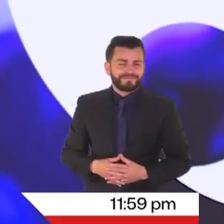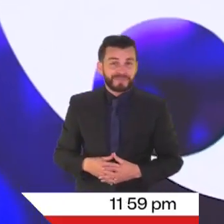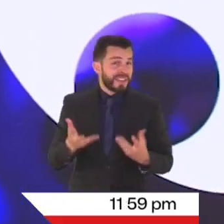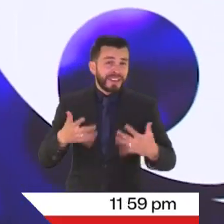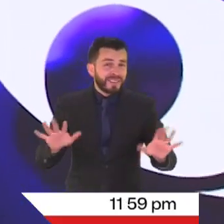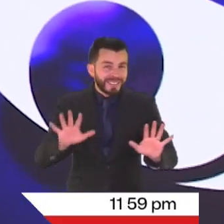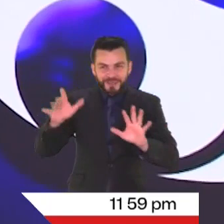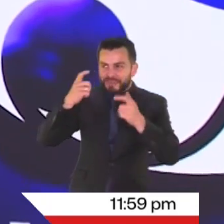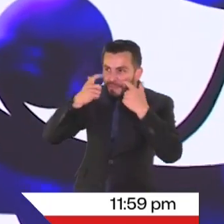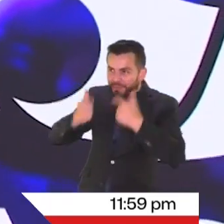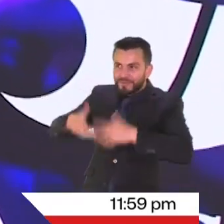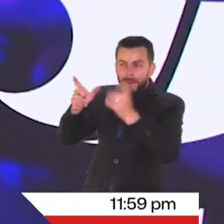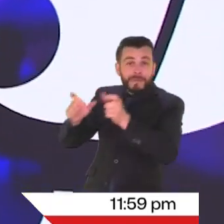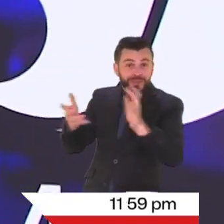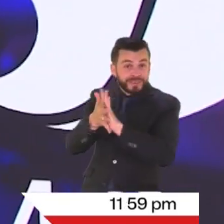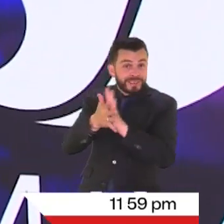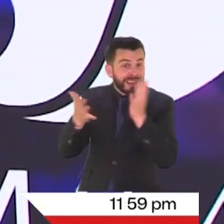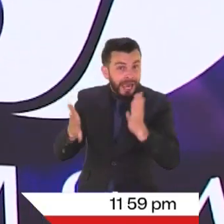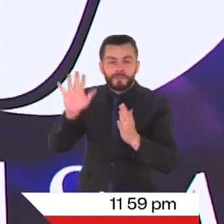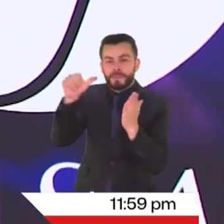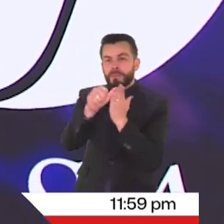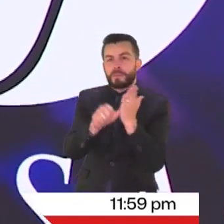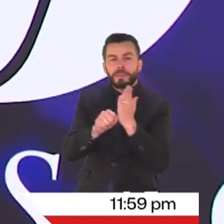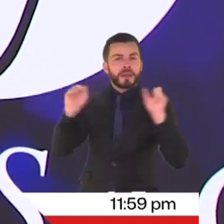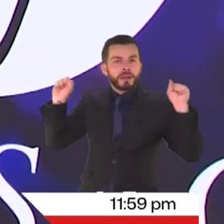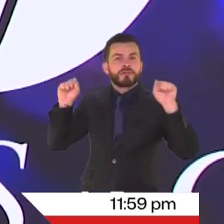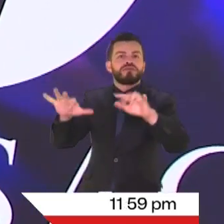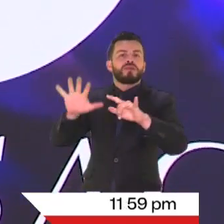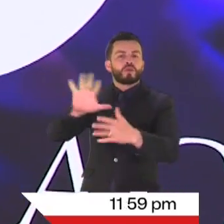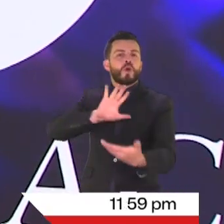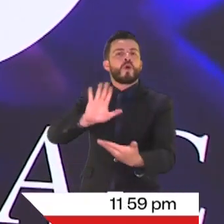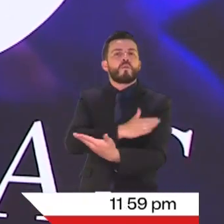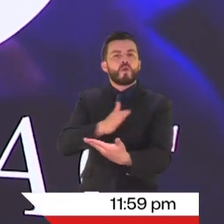Finalizamos Entretenimiento RCN con la programación del Festival de Música Sacra, que ahora está